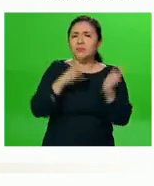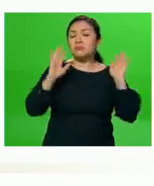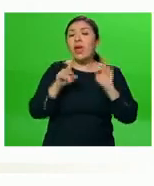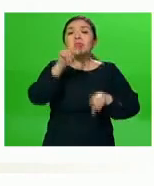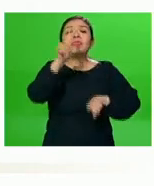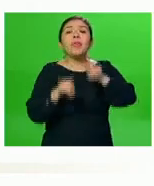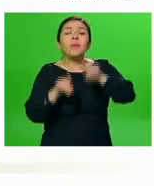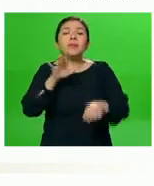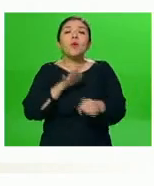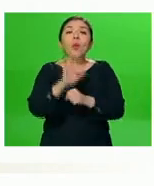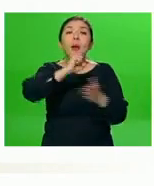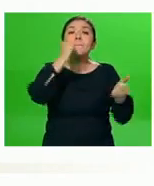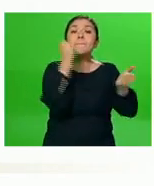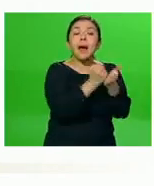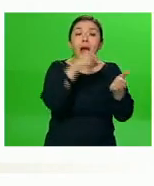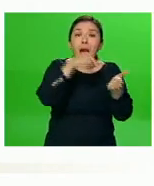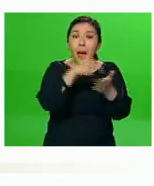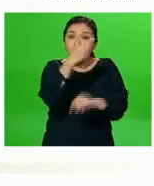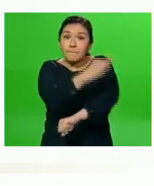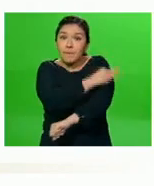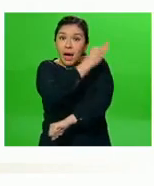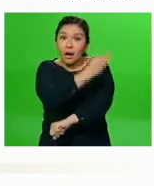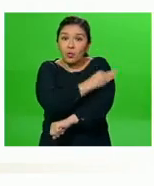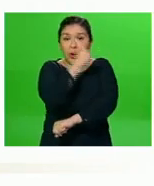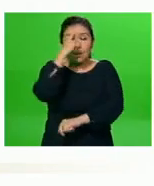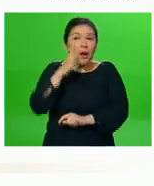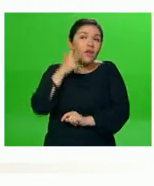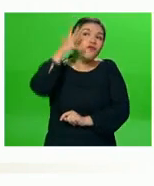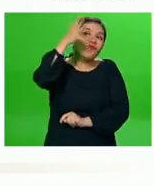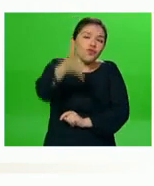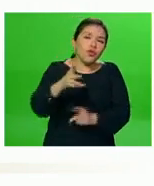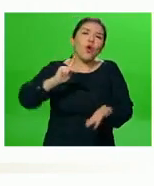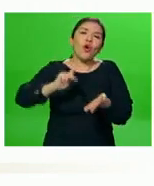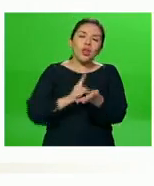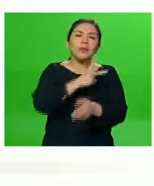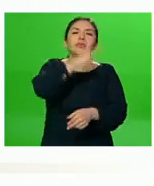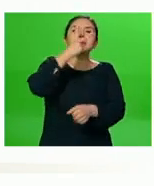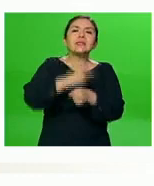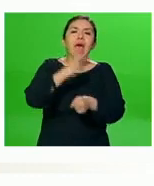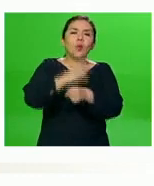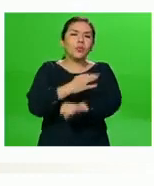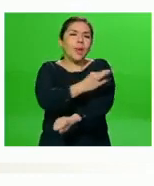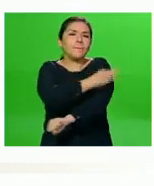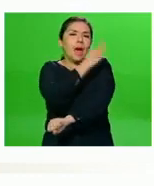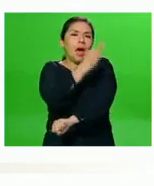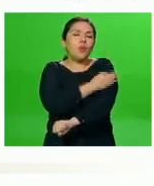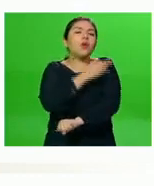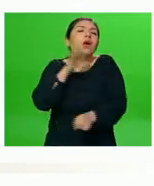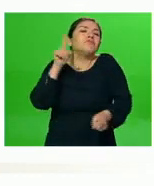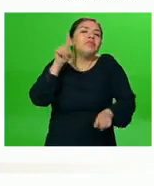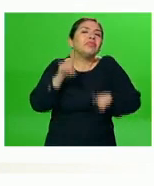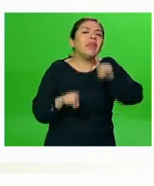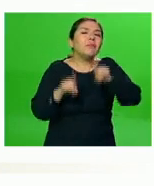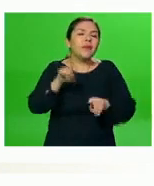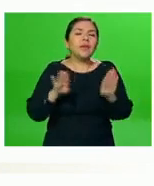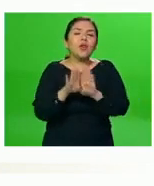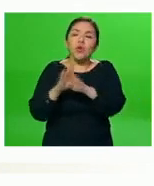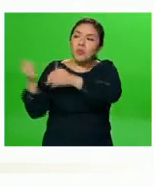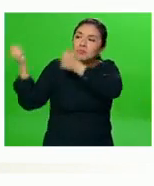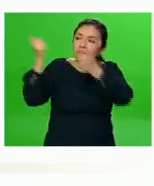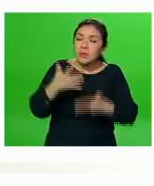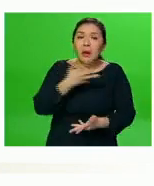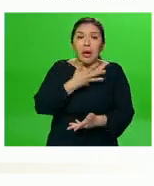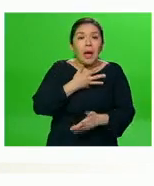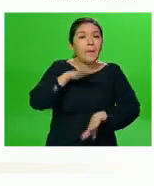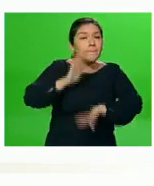vacuna que se les haya aplicado en futuras semanas en futuros meses recordando que la periodicidad de las vacunas puede